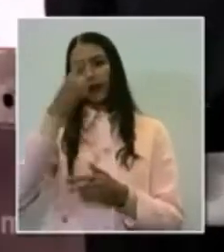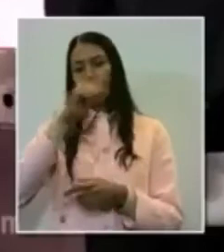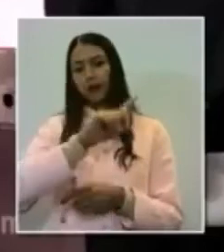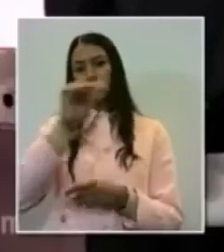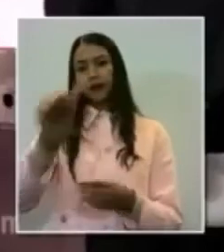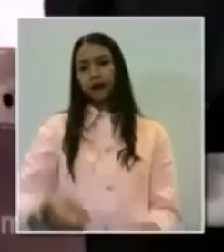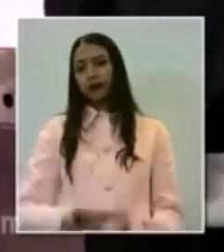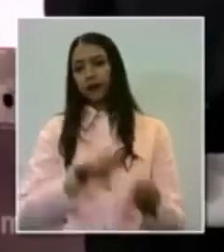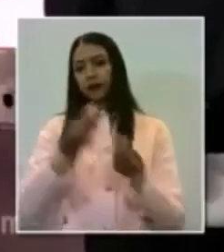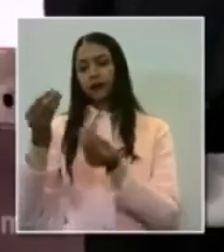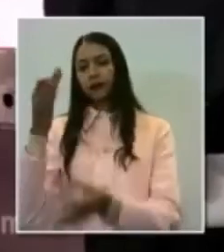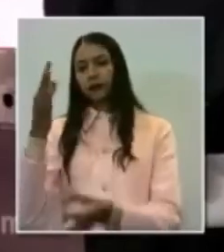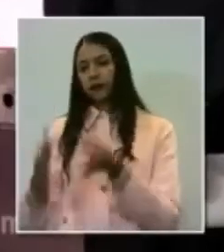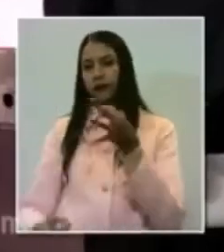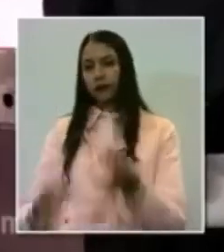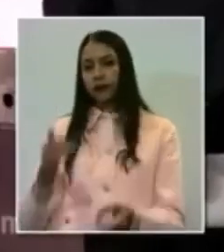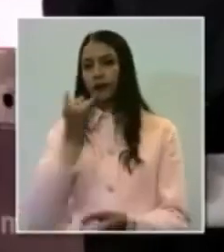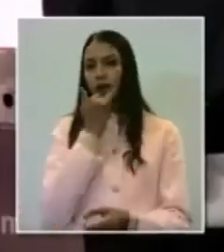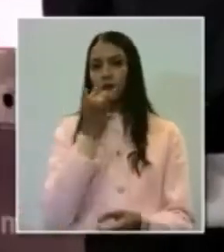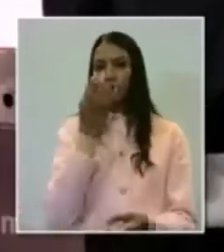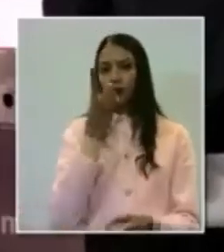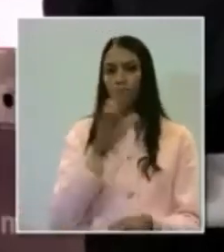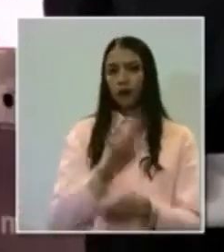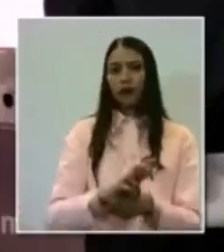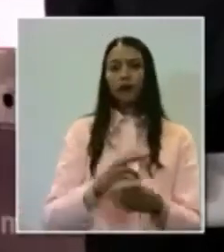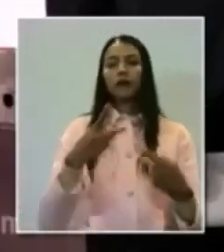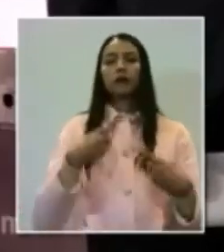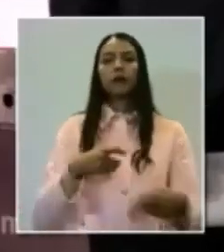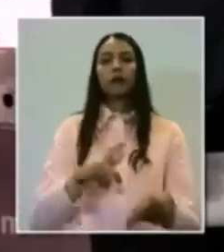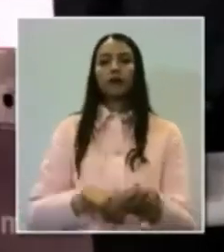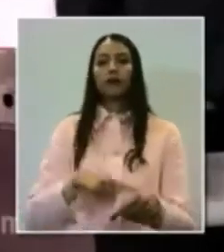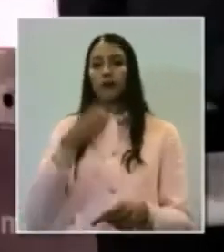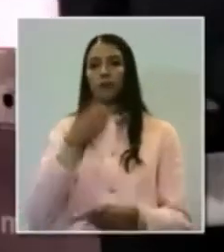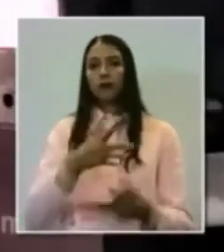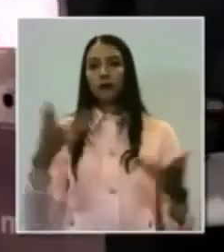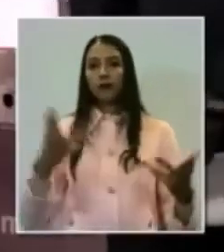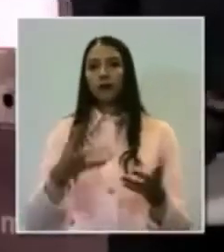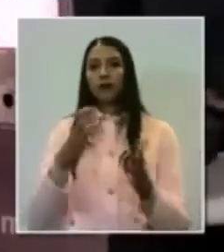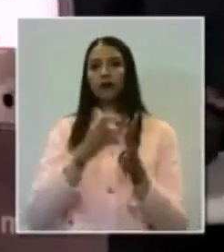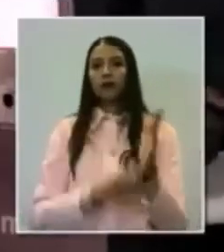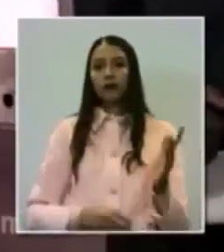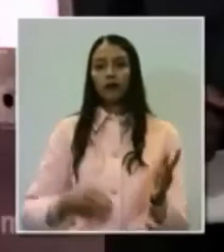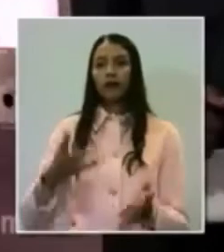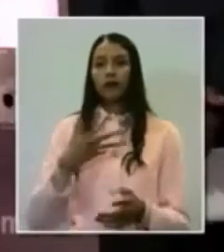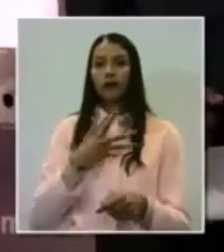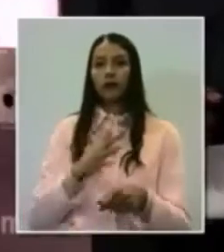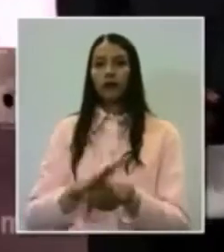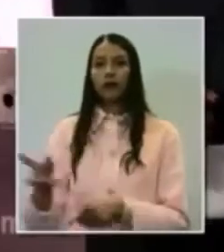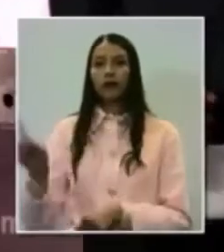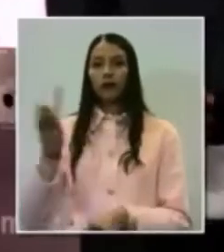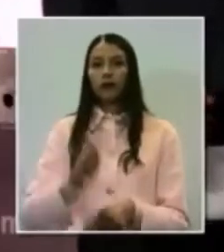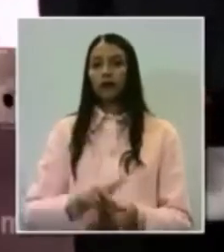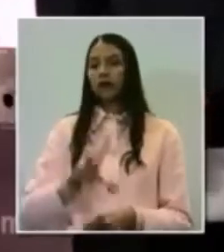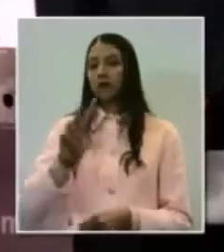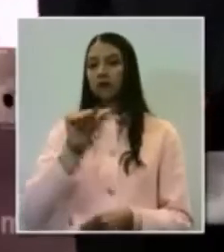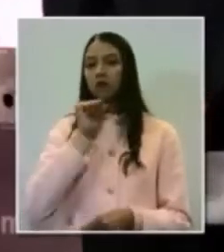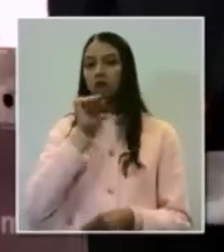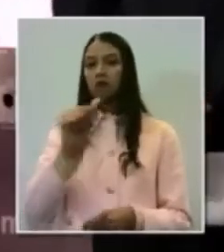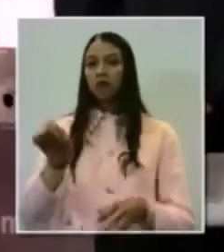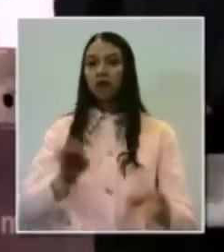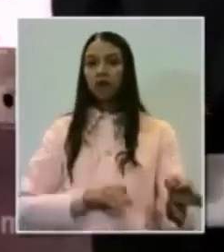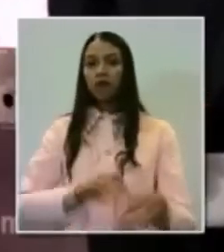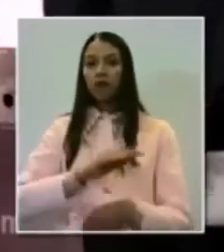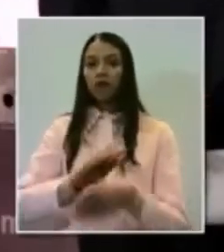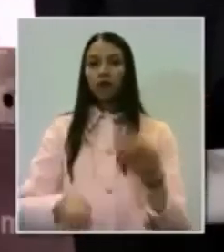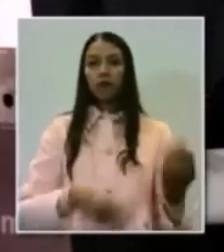enviarlas a jurídico, a la dirección de personal para que se hagan los descuentos correspondientes de acuerdo a los días que no se trabajaron. Todo